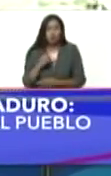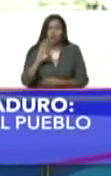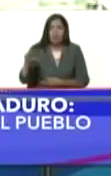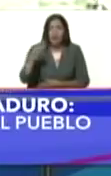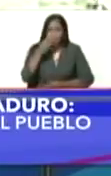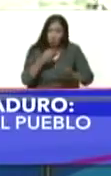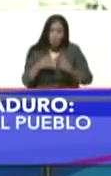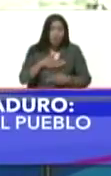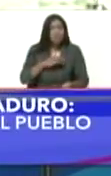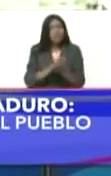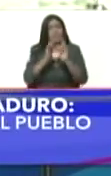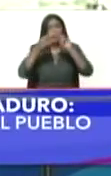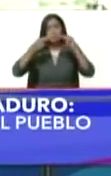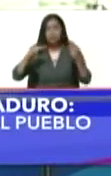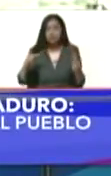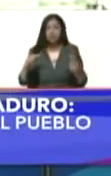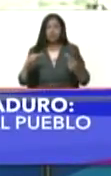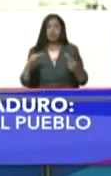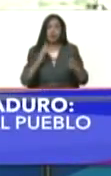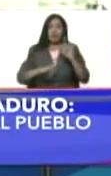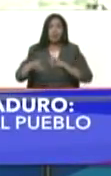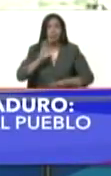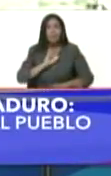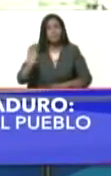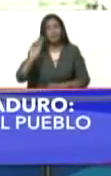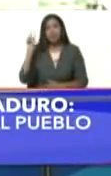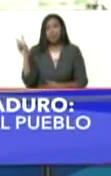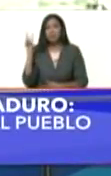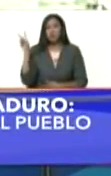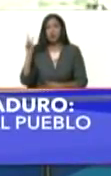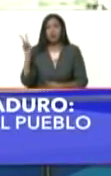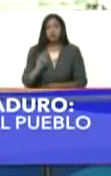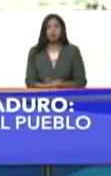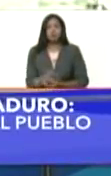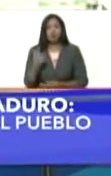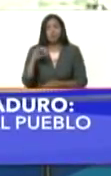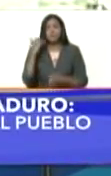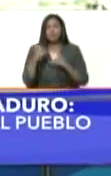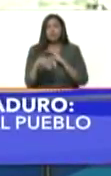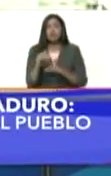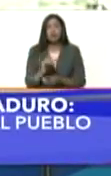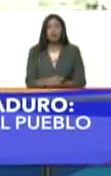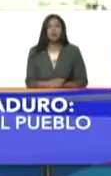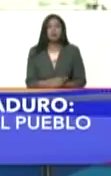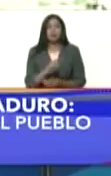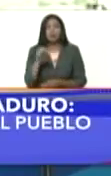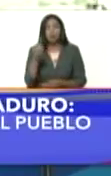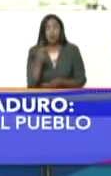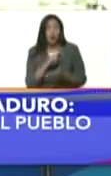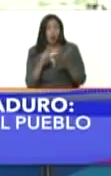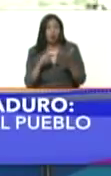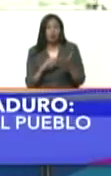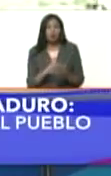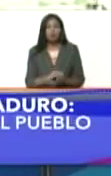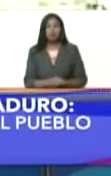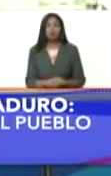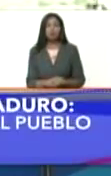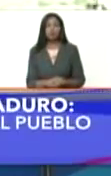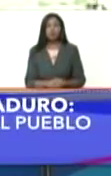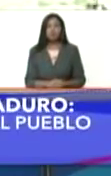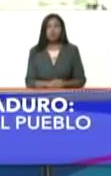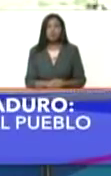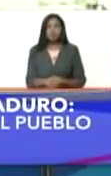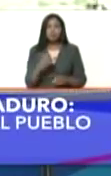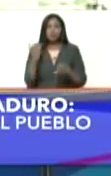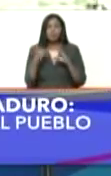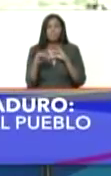noble, pacífica y amada patria Venezuela! Bueno, aquí tengo un mensaje de él, después lo leeré. Tengo un mensaje de